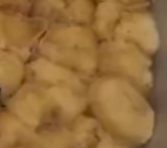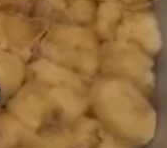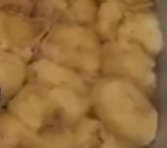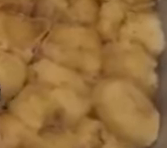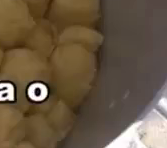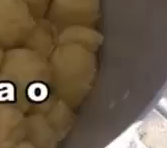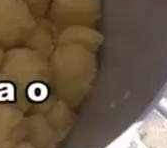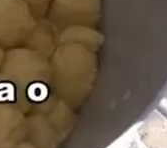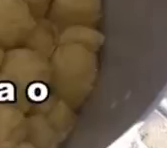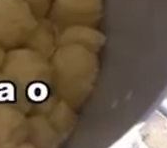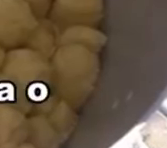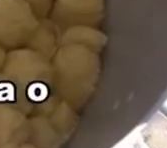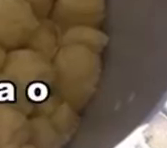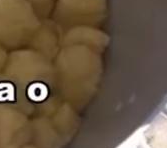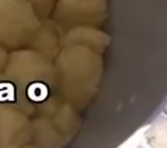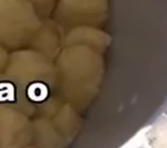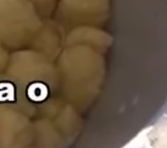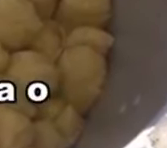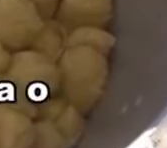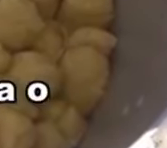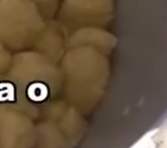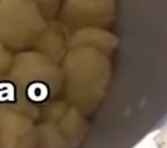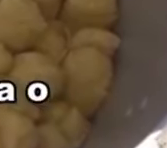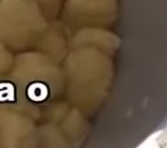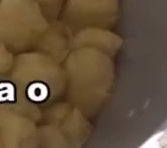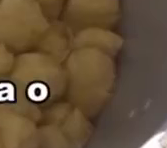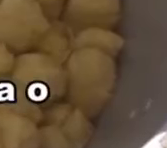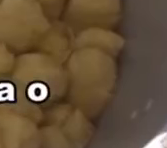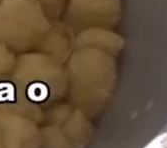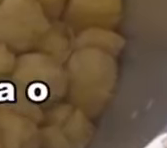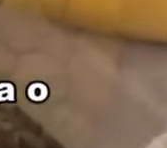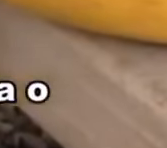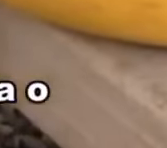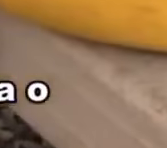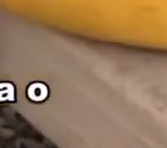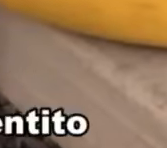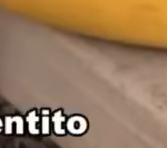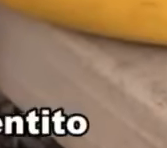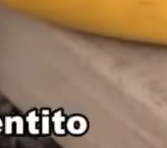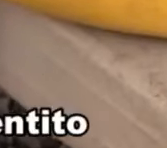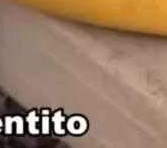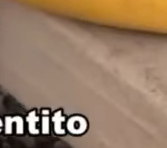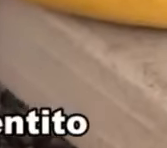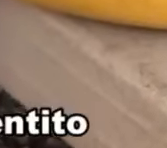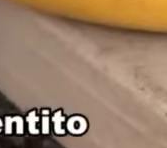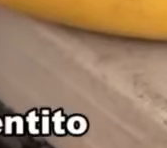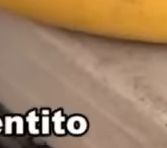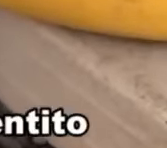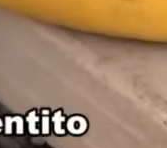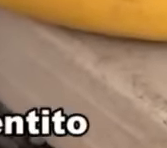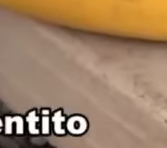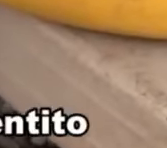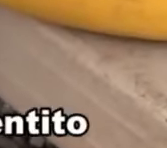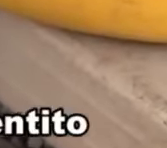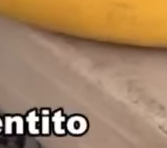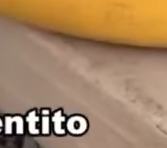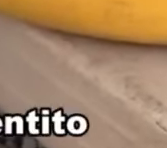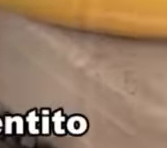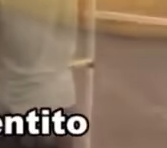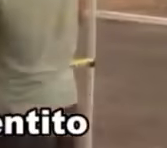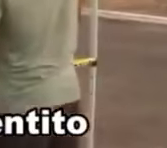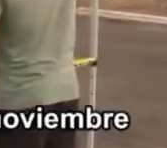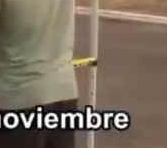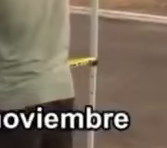con jalapeño y los mejores tamales de dulce, de piña o de elote y acompañados con el más exquisito champurrado calientito.